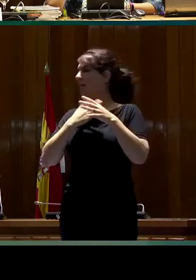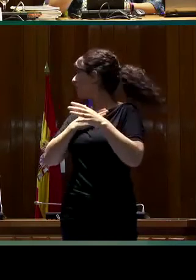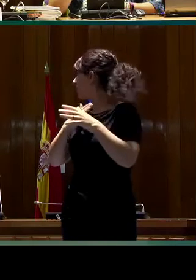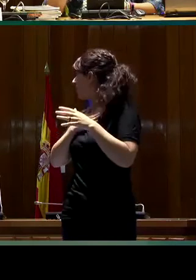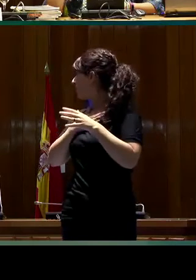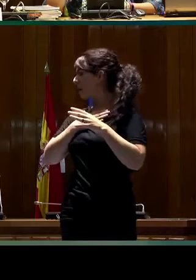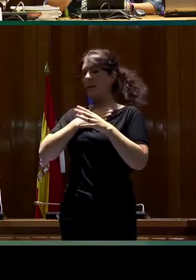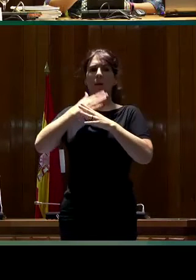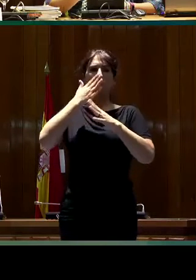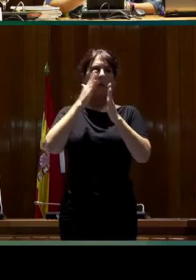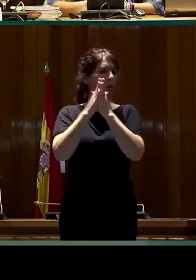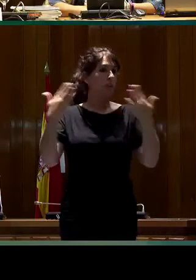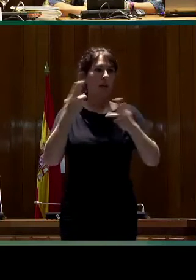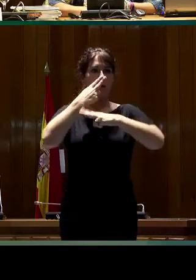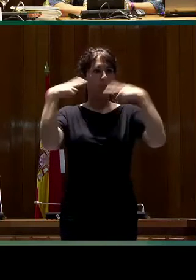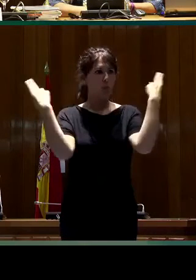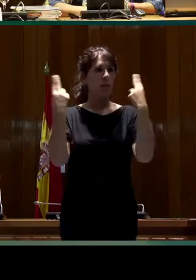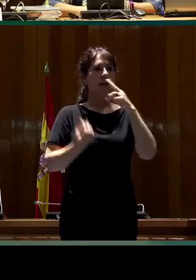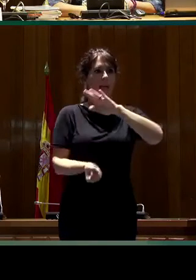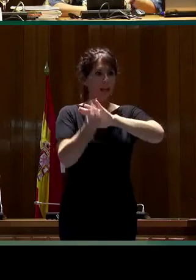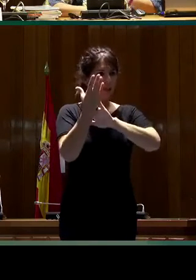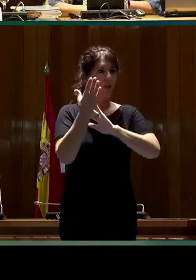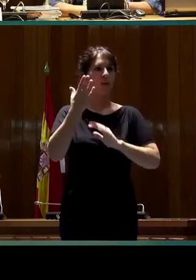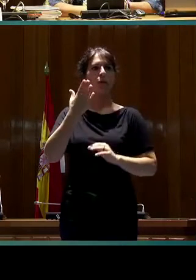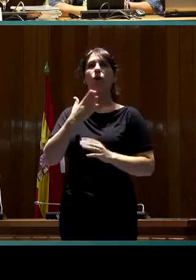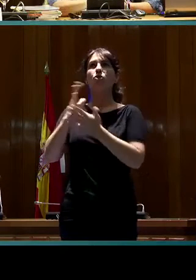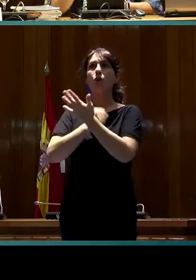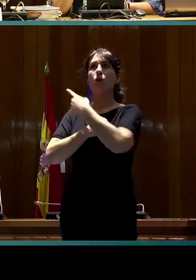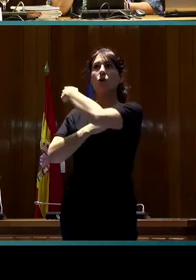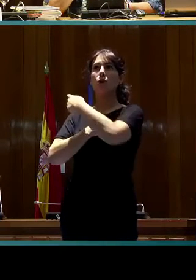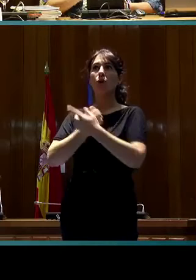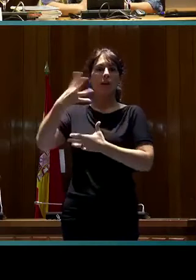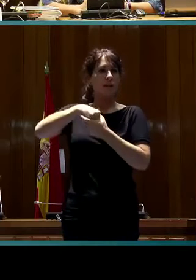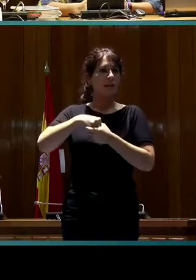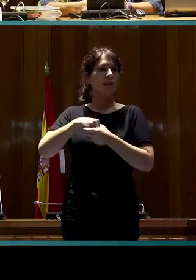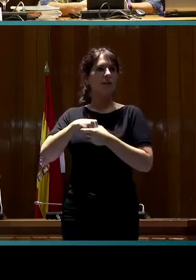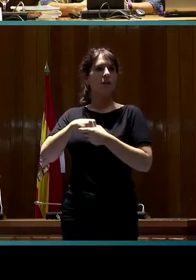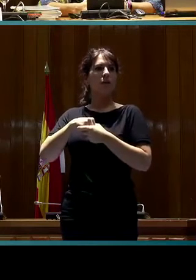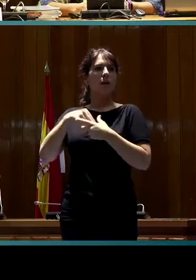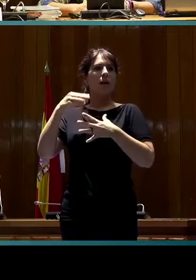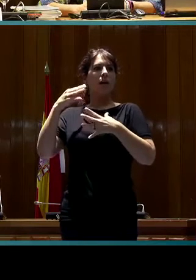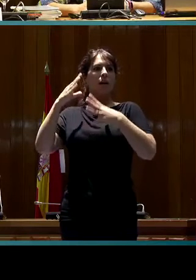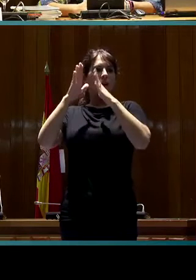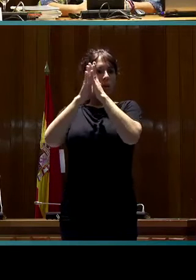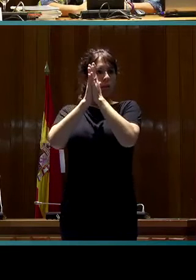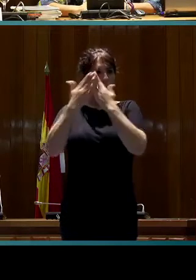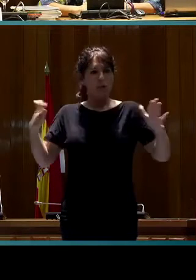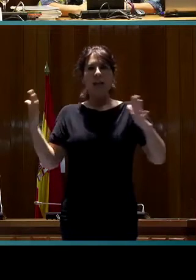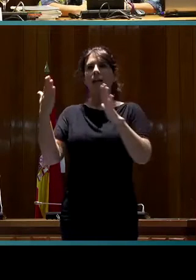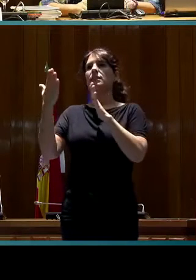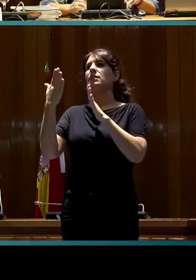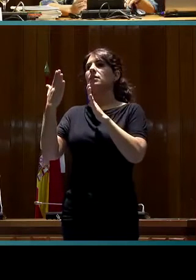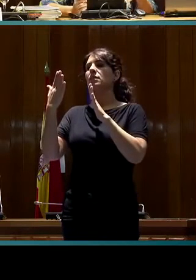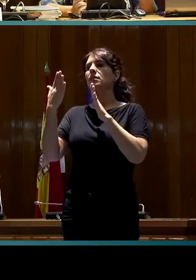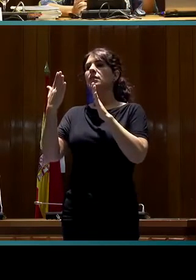Biblioteca Pública, la Ley de Lecturas, la Convención de Derechos Humanos, todo el marco teórico y legal que hay alrededor de bibliotecas y sobre discapacidad